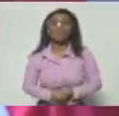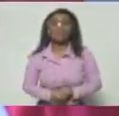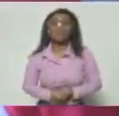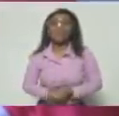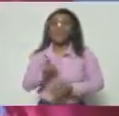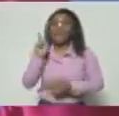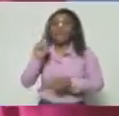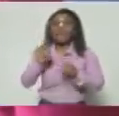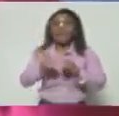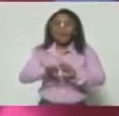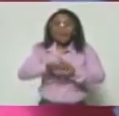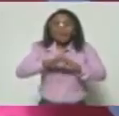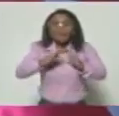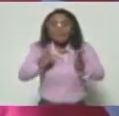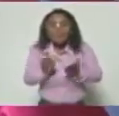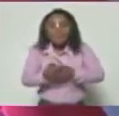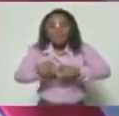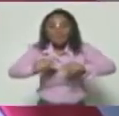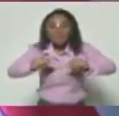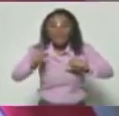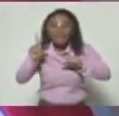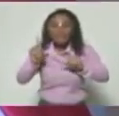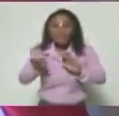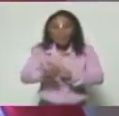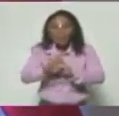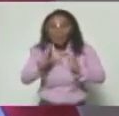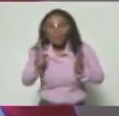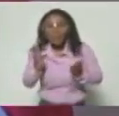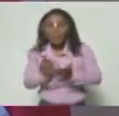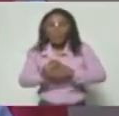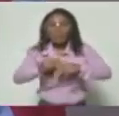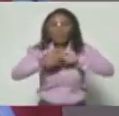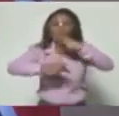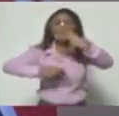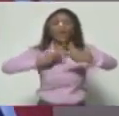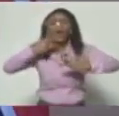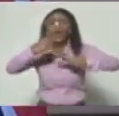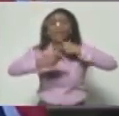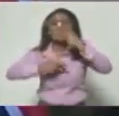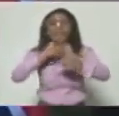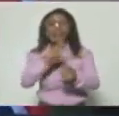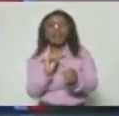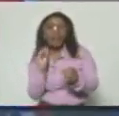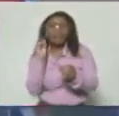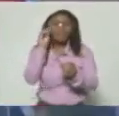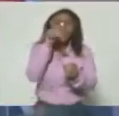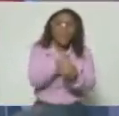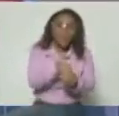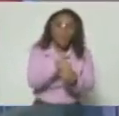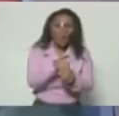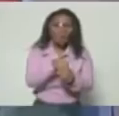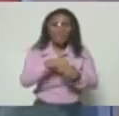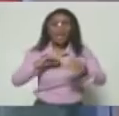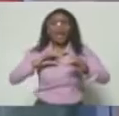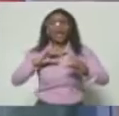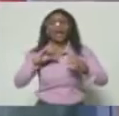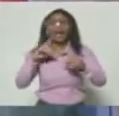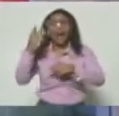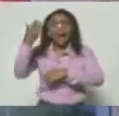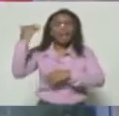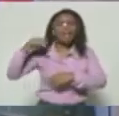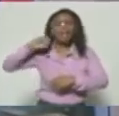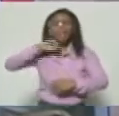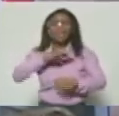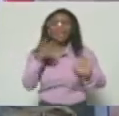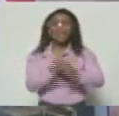Era la geopolítica, o es la geopolítica, de la intervención, del coloniaje,